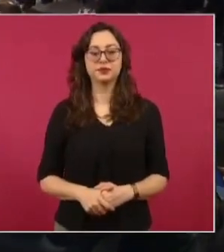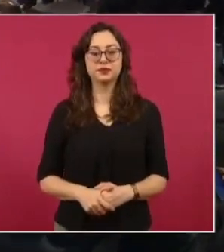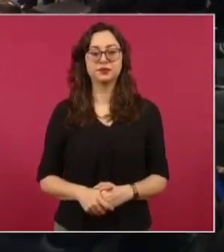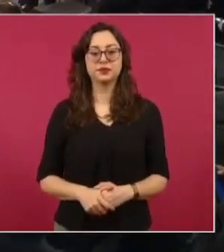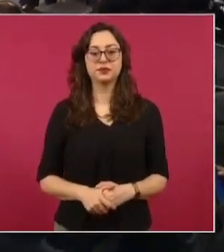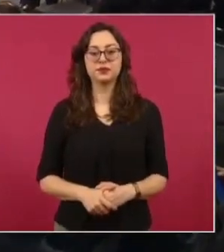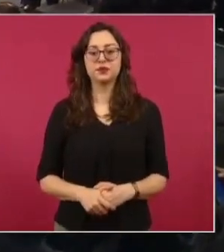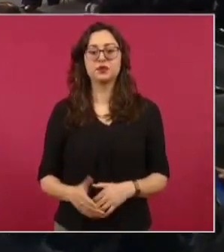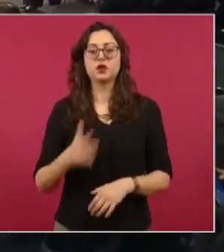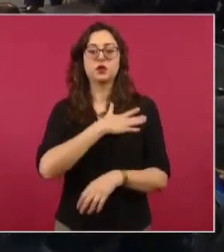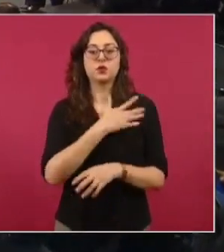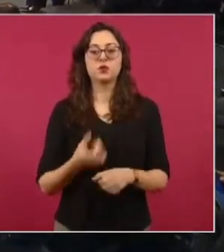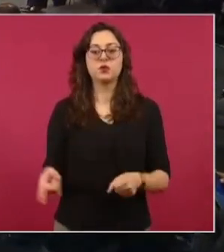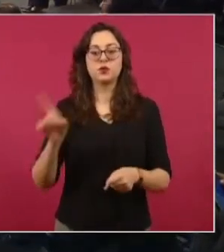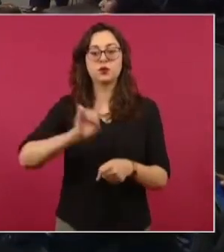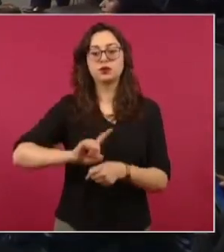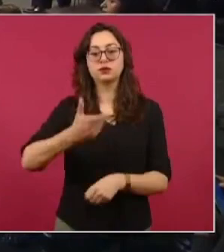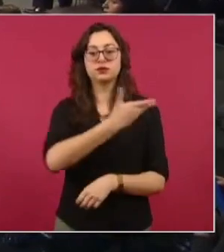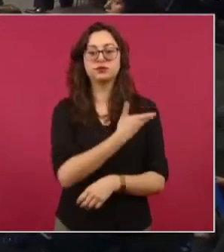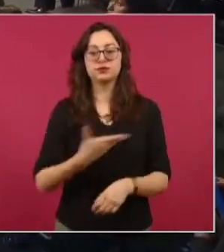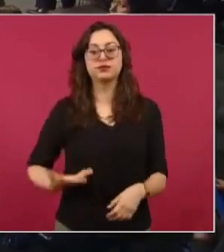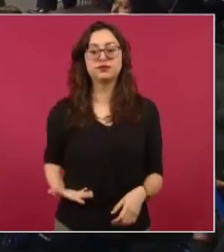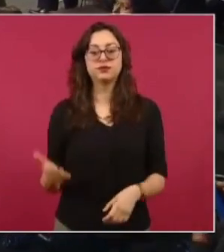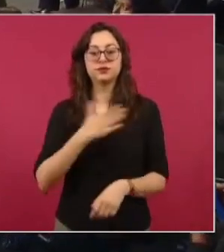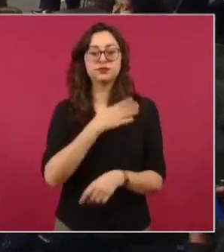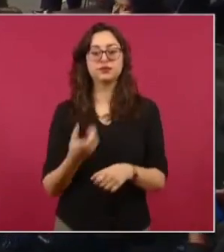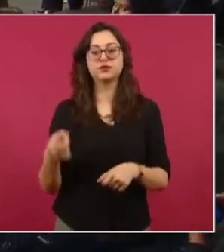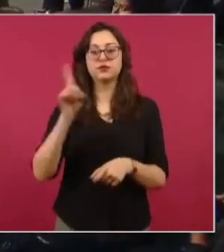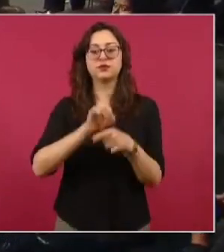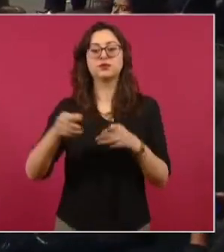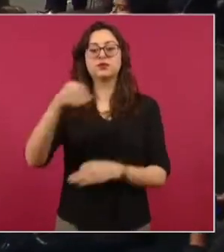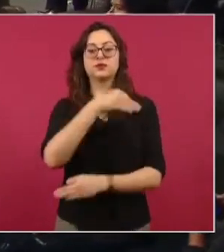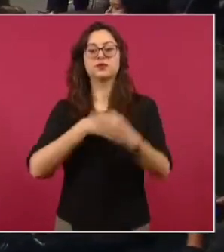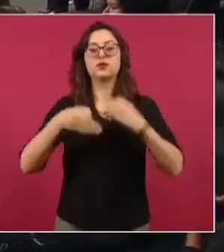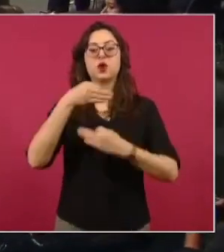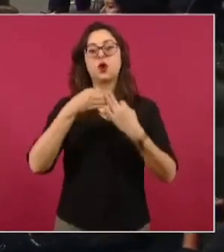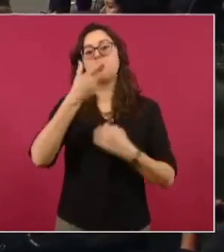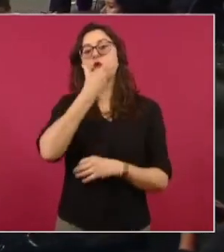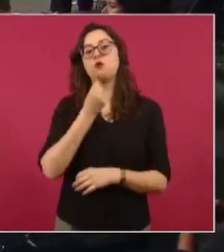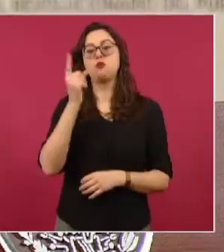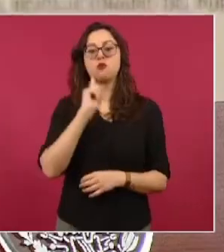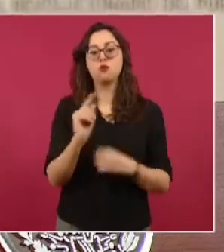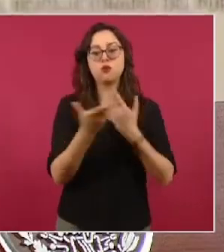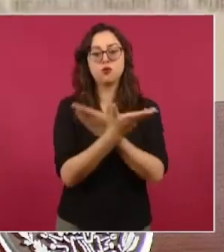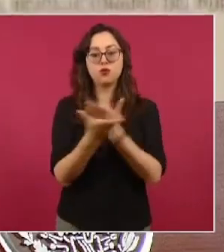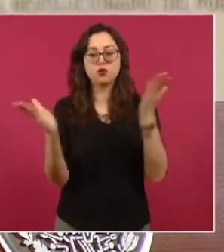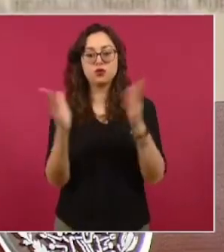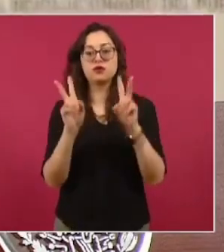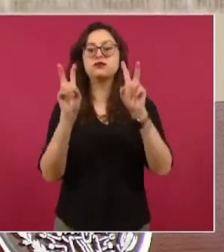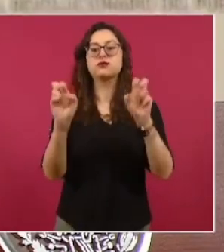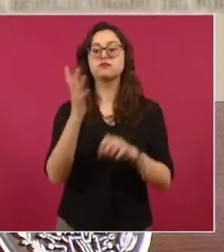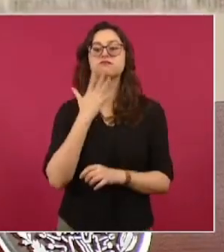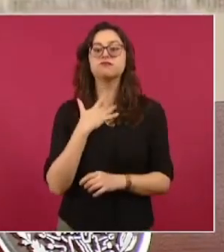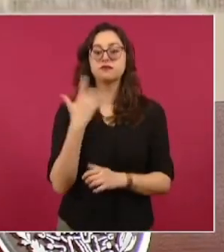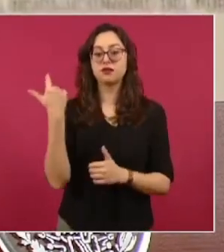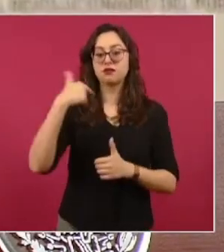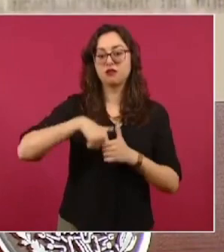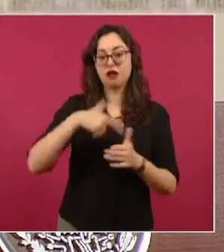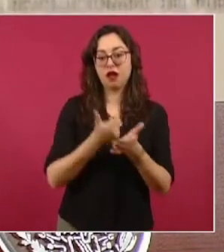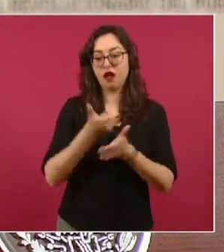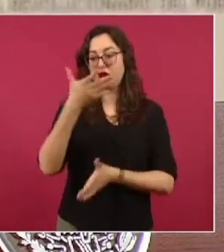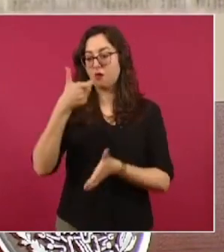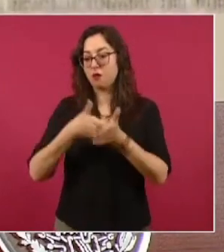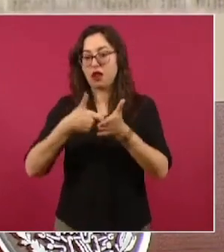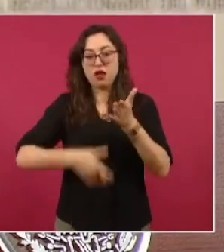Muy buenos días, señor presidente. Muy buenos días a todas y a todos ustedes. ¿Quién es quién en el precio de los combustibles? El